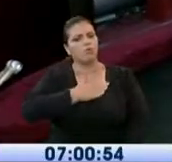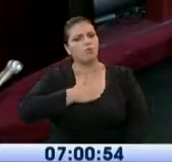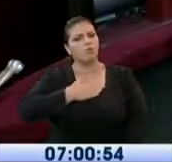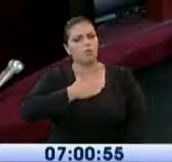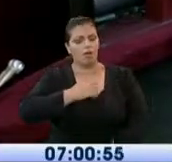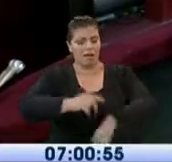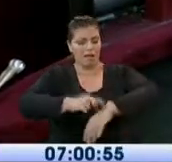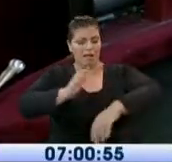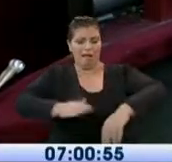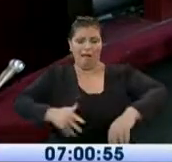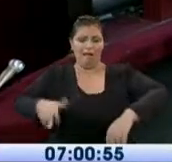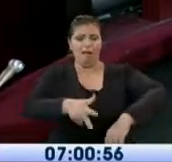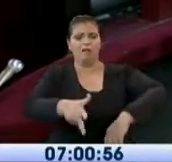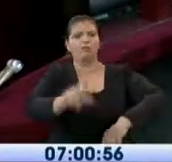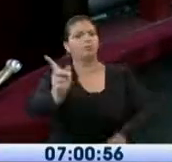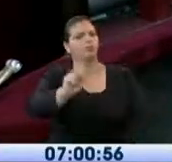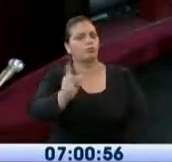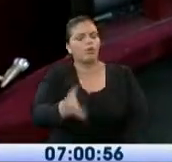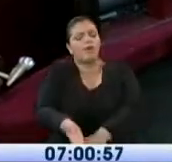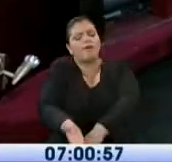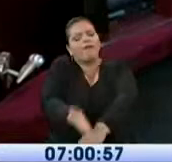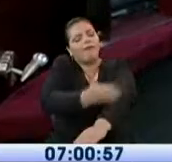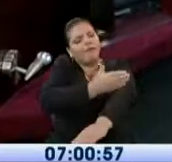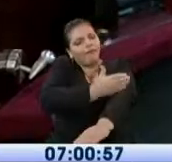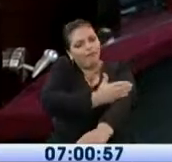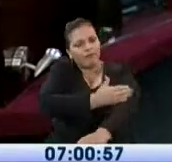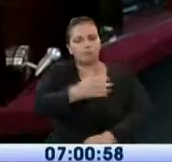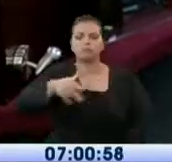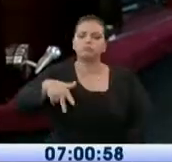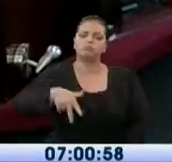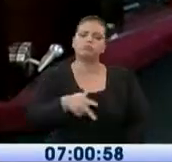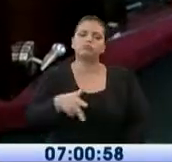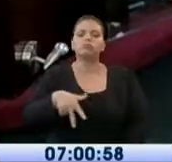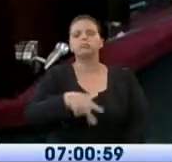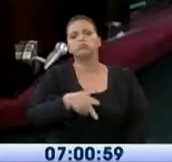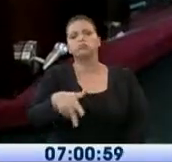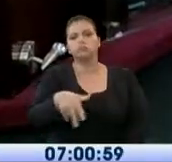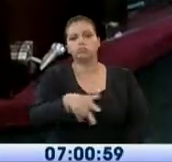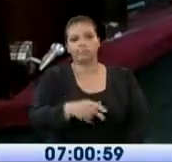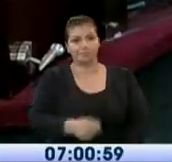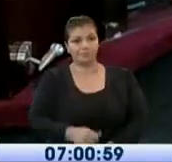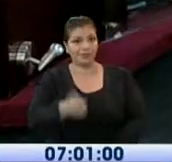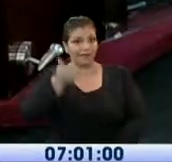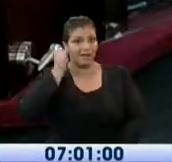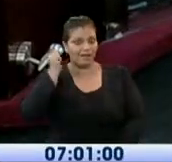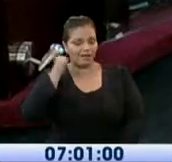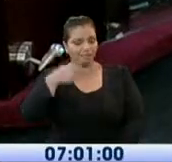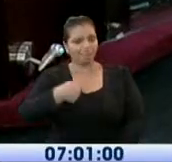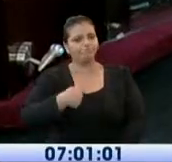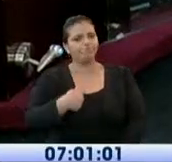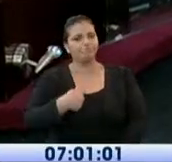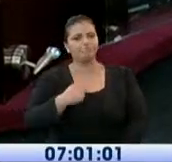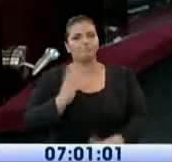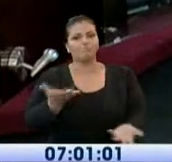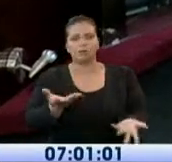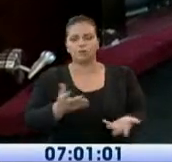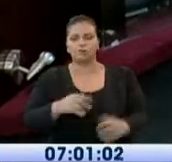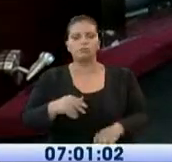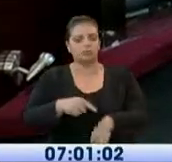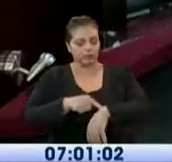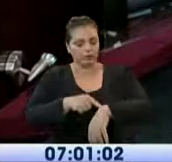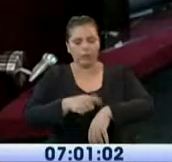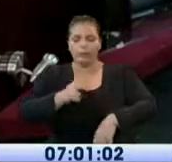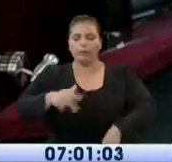antes de lo que tienen previsto de sus casas. Ayer a mí me pasó algo que me atrasó y hoy tomé ya las precauciones